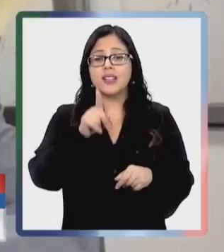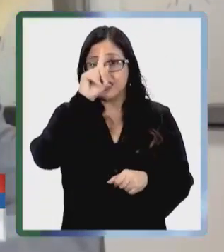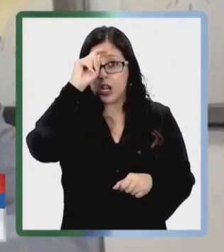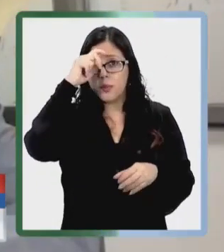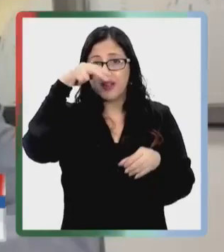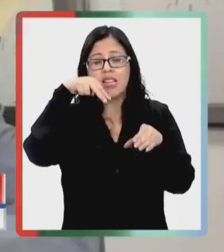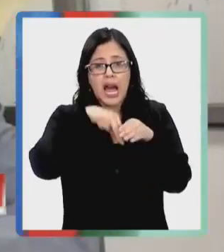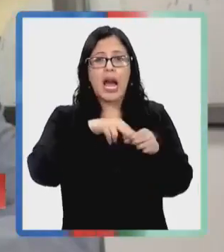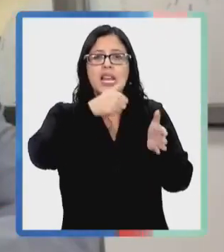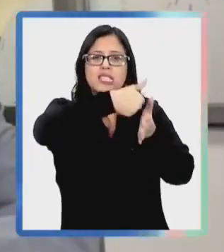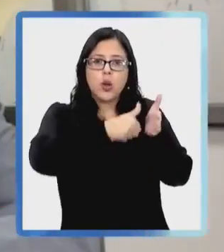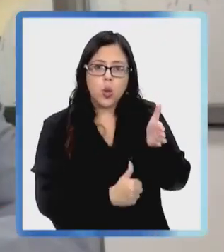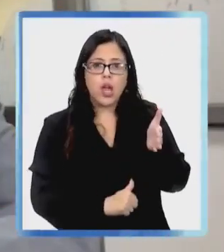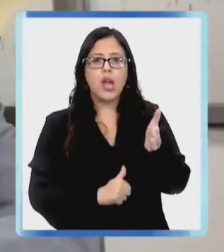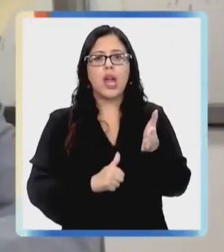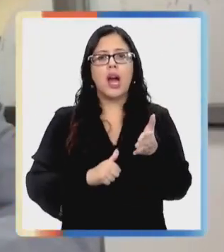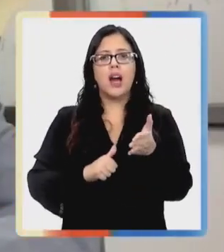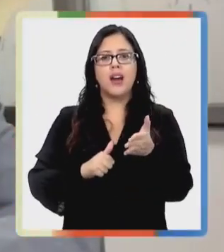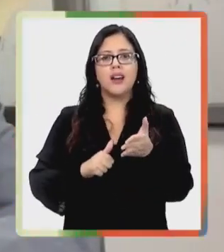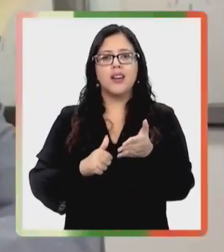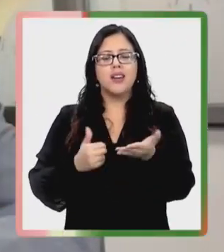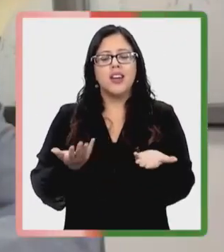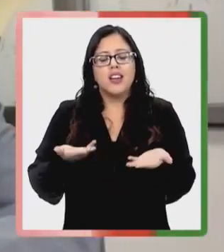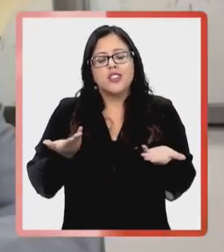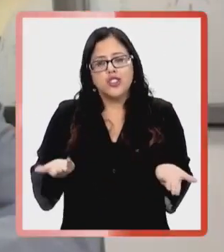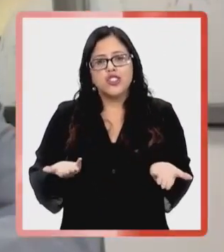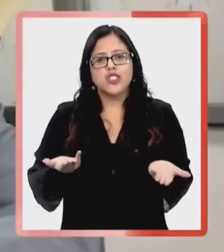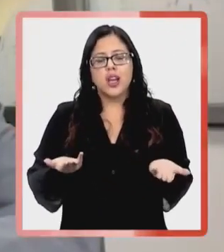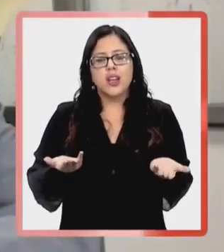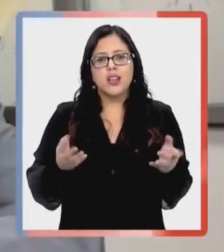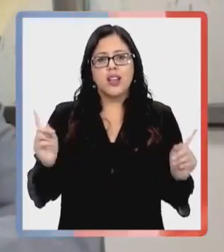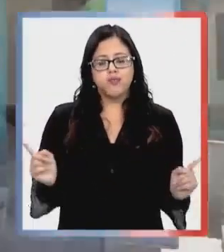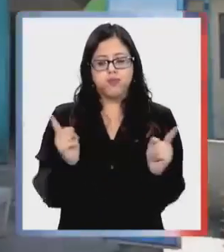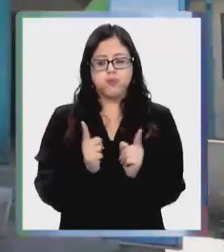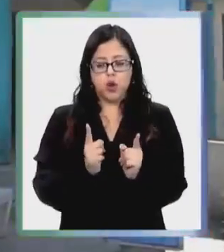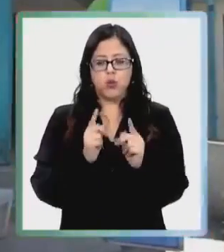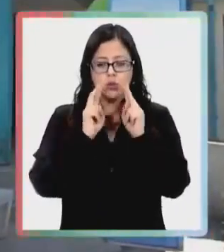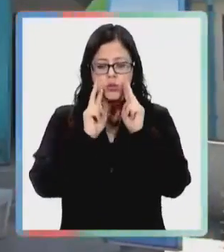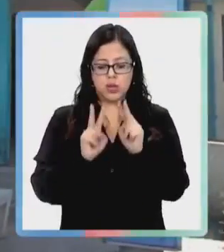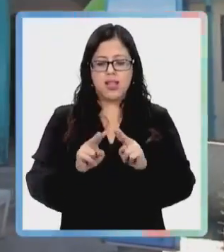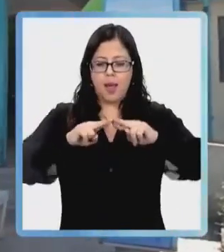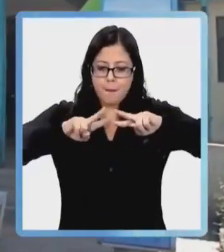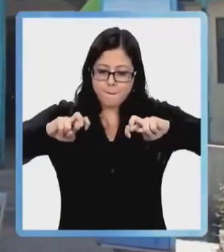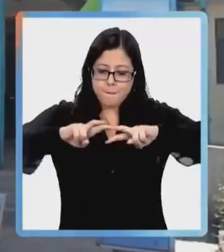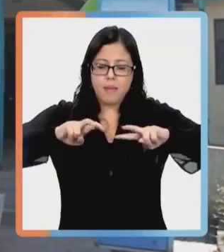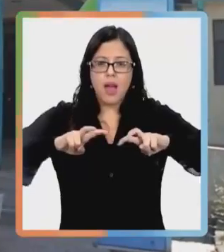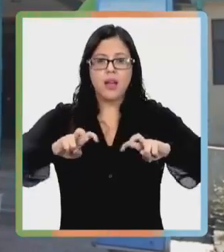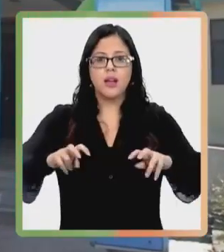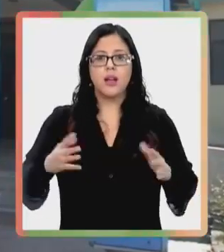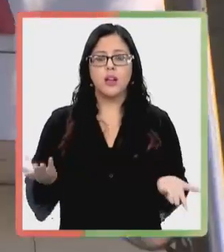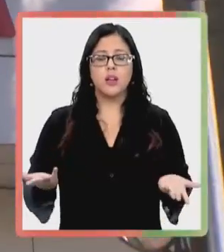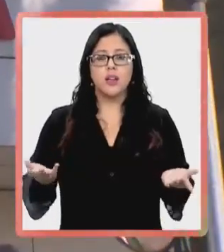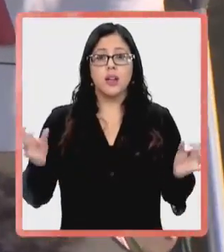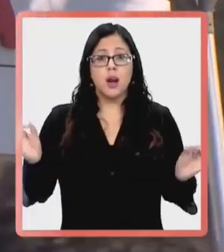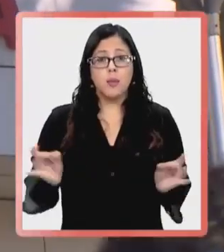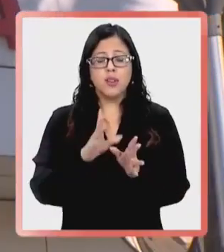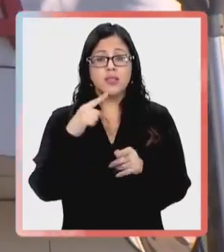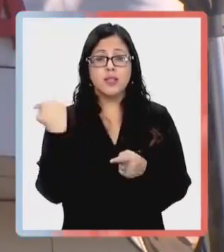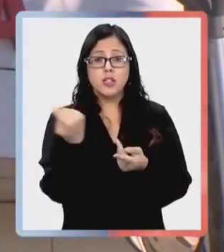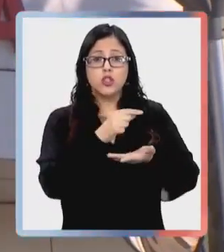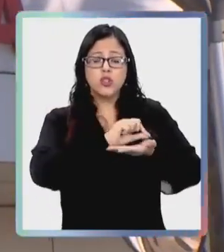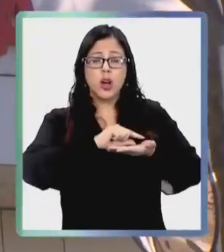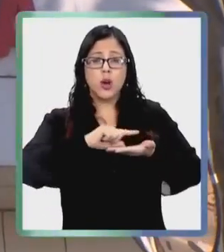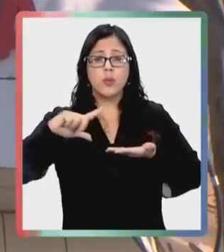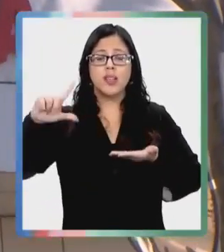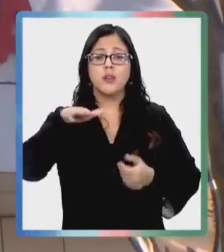gran pandemia. Y entonces, las conclusiones a grandes rasgos de este estudio es que si uno